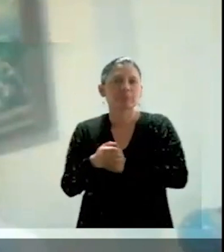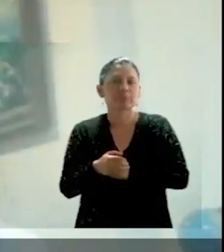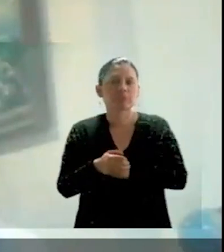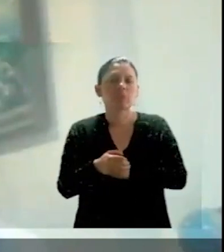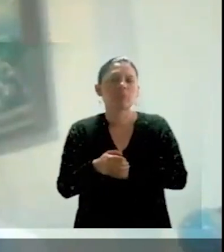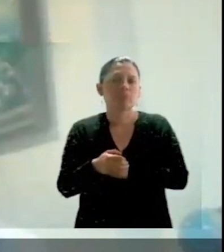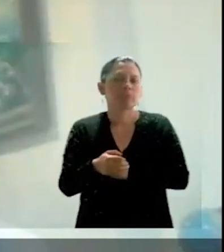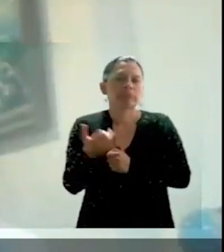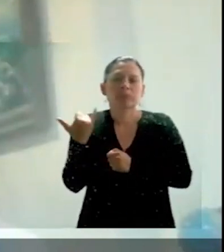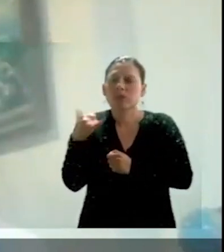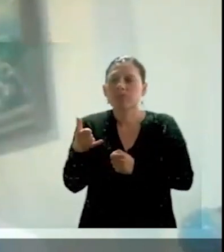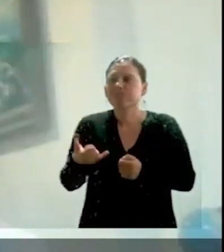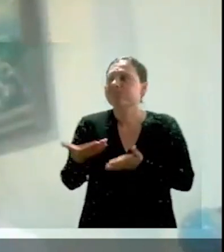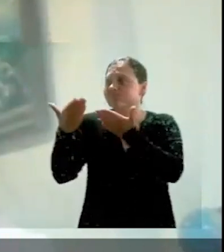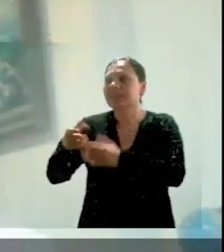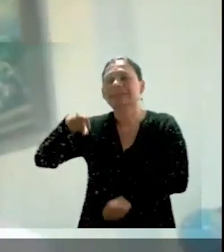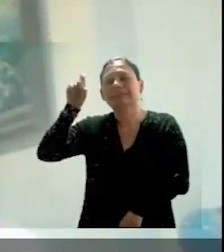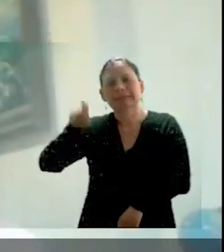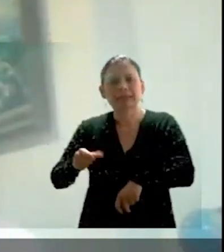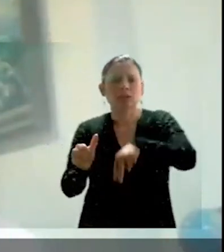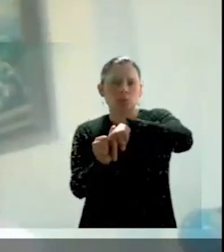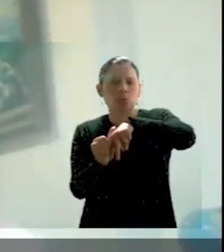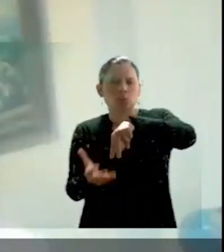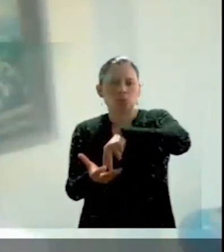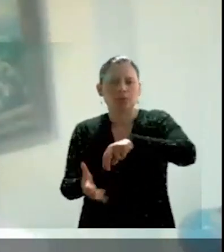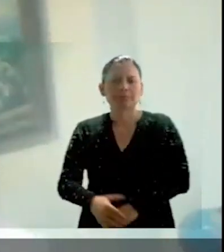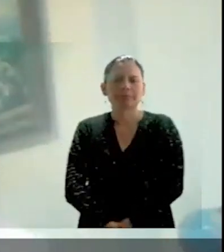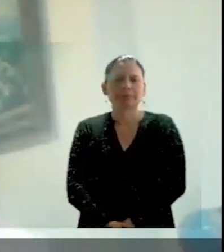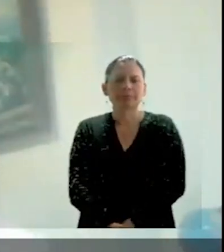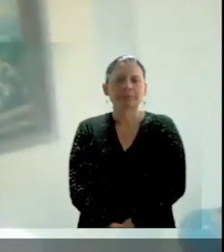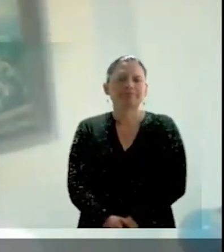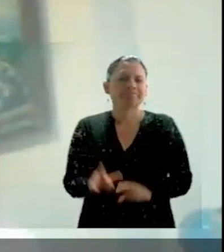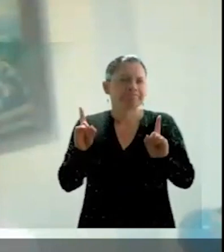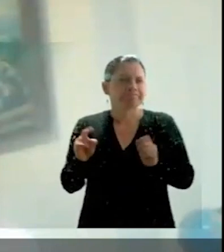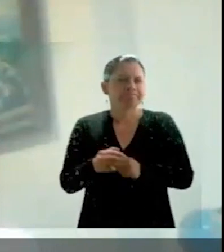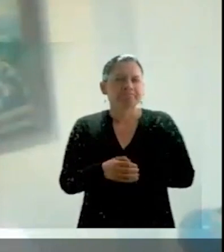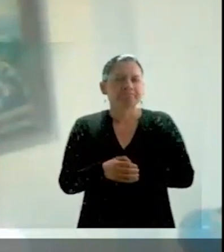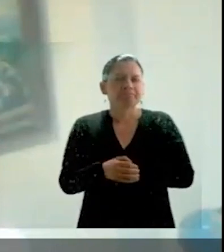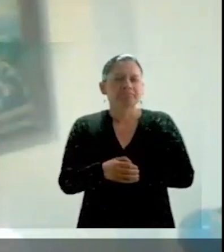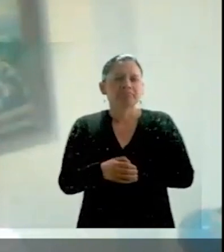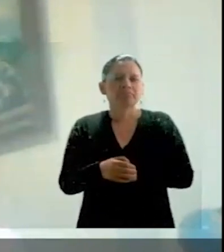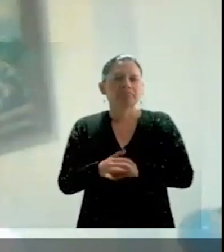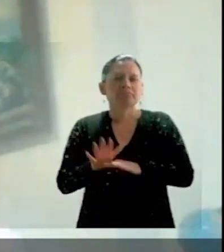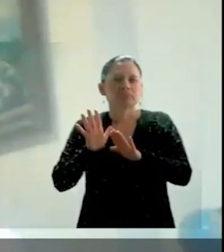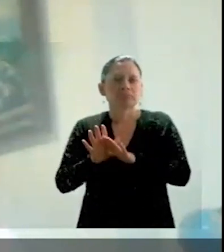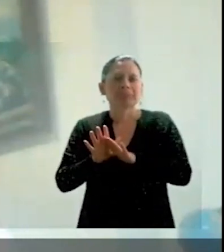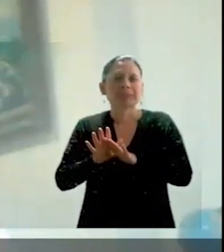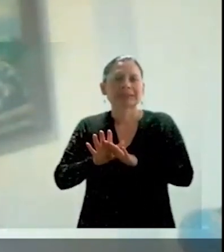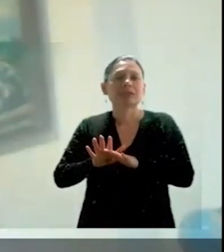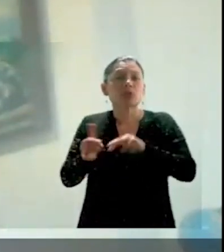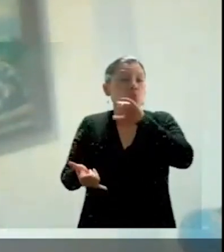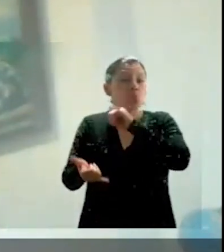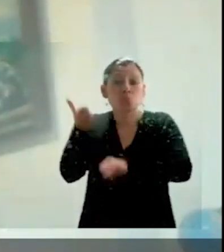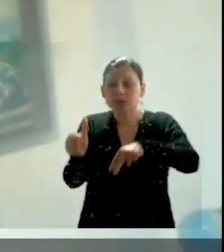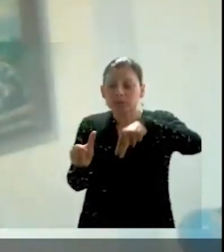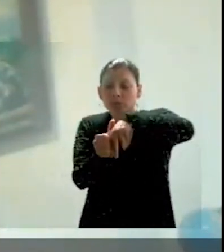puede demostrar por qué está utilizando la tutela. Pero realmente la subsidiariedad en esos casos sí es